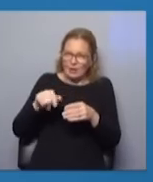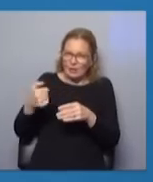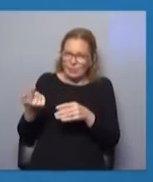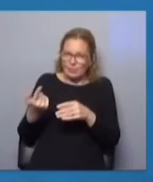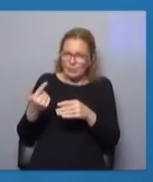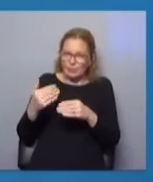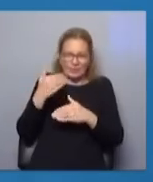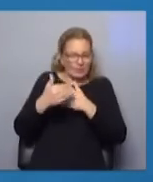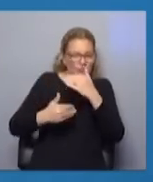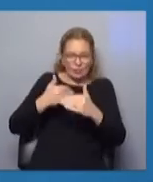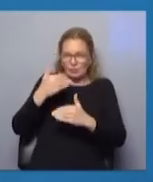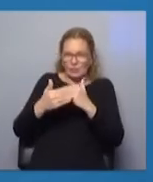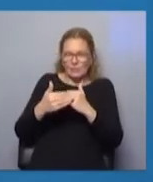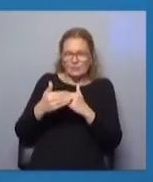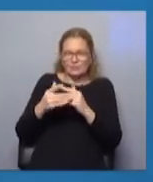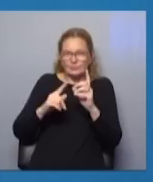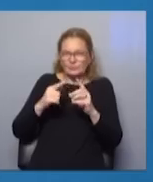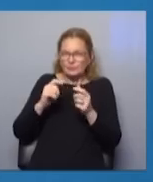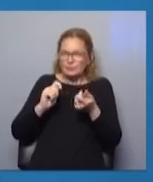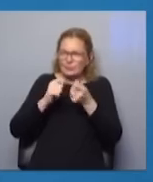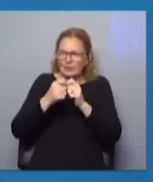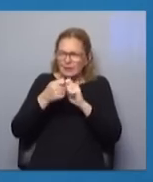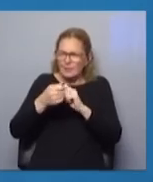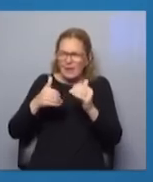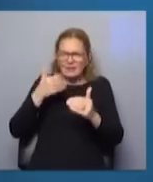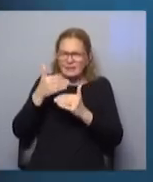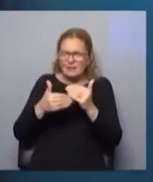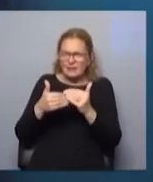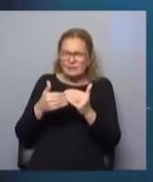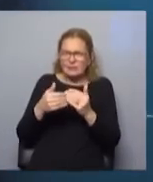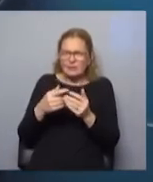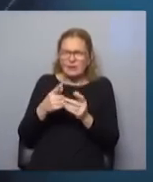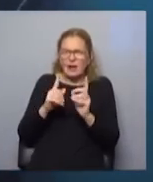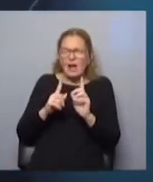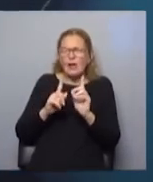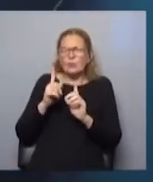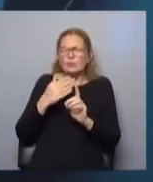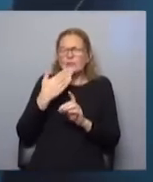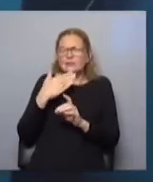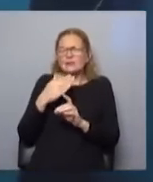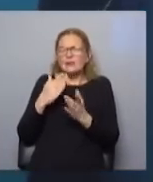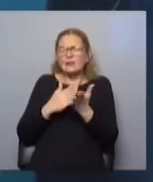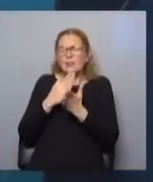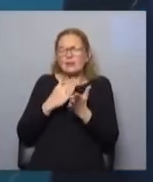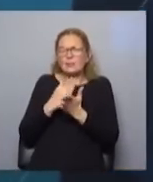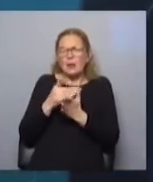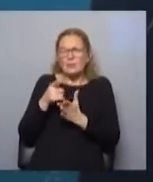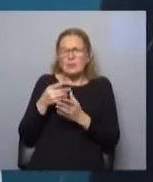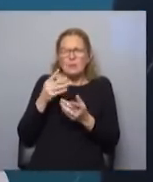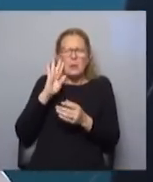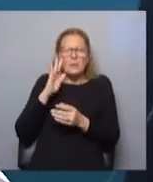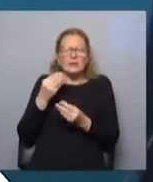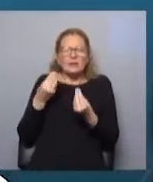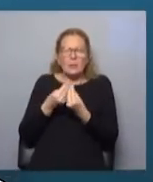como que siguió como una especie de inercia qué capaz que alguien entiende que siempre fue así a mí me parece que ha sido mucho más